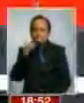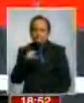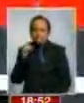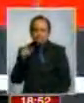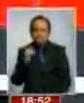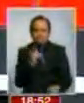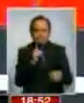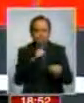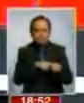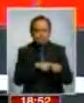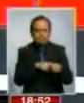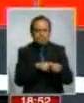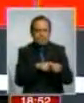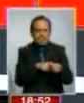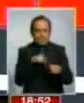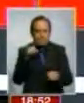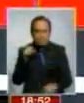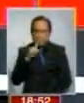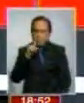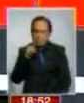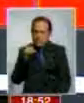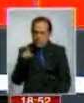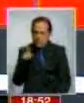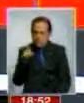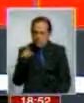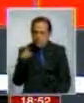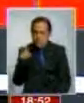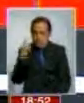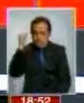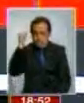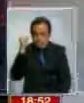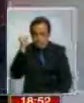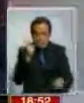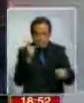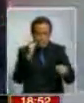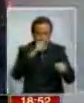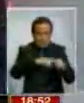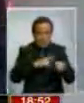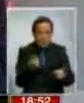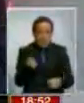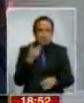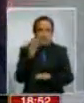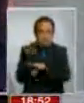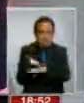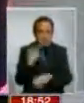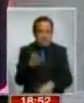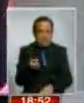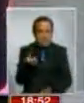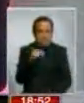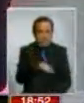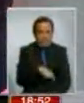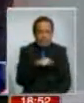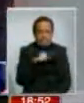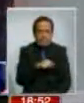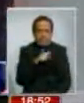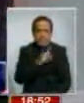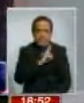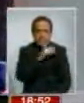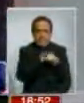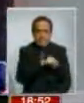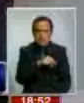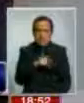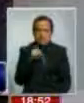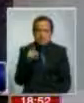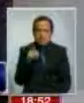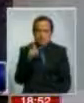militancia. ¿Usted espera que él vuelva a Renovación Nacional? Nosotros se lo hemos pedido varias veces, yo personalmente, con pero publicidad. Pero se dice